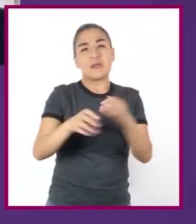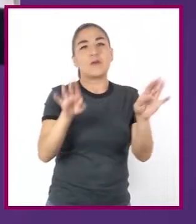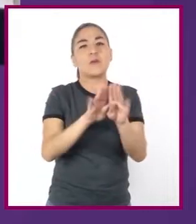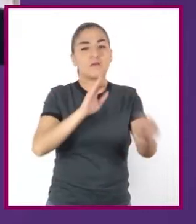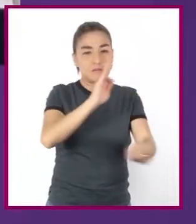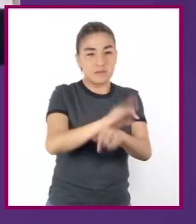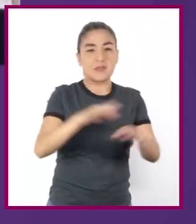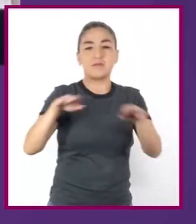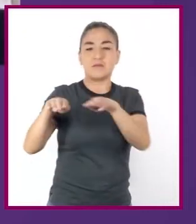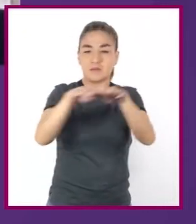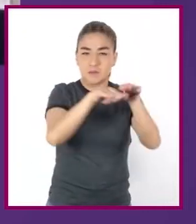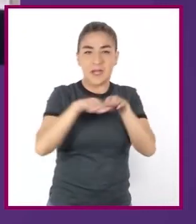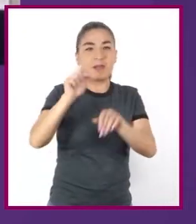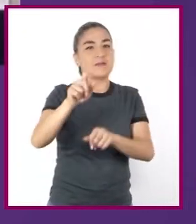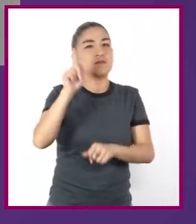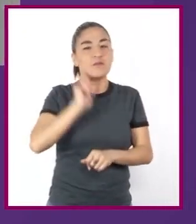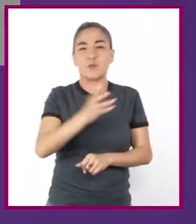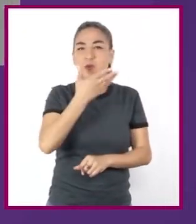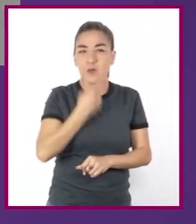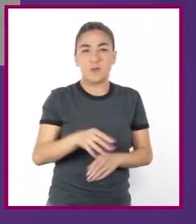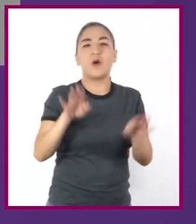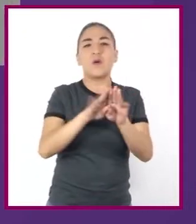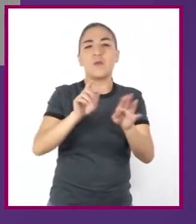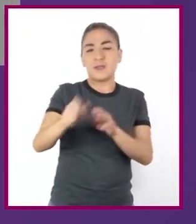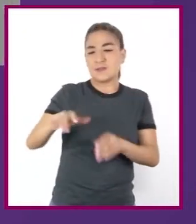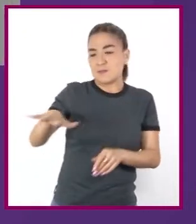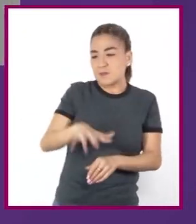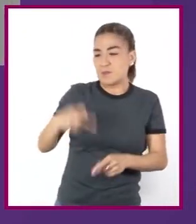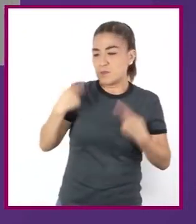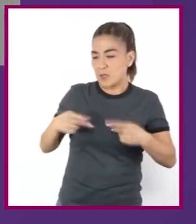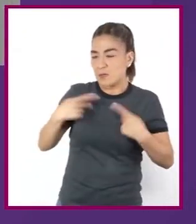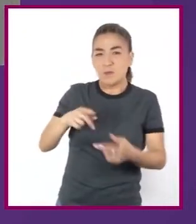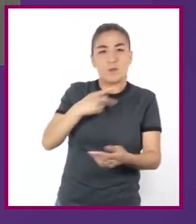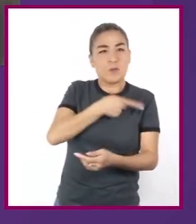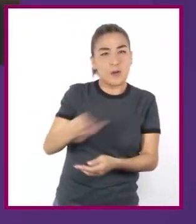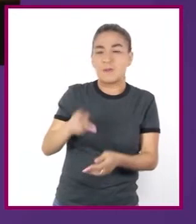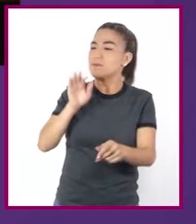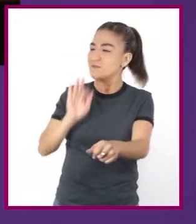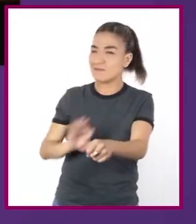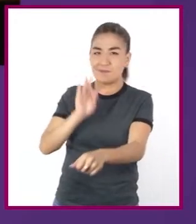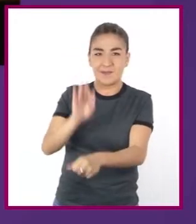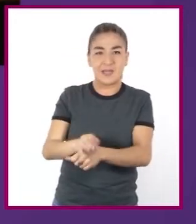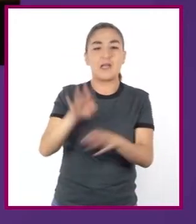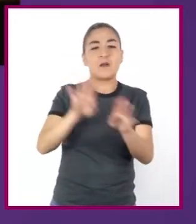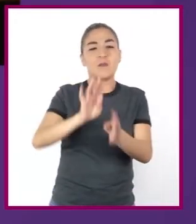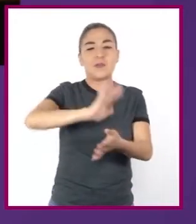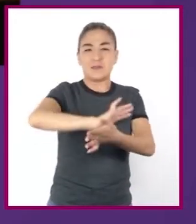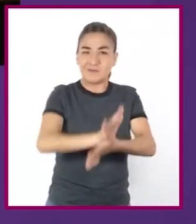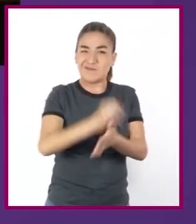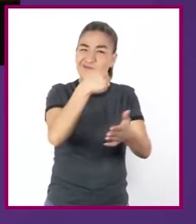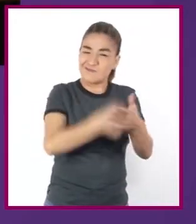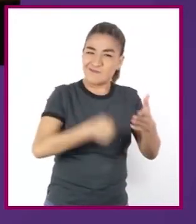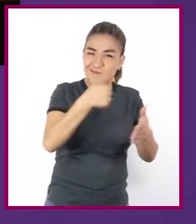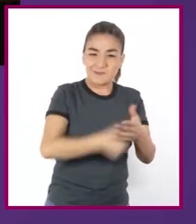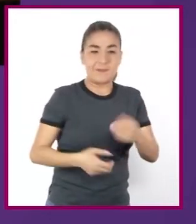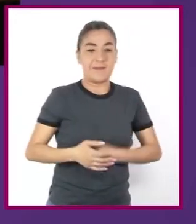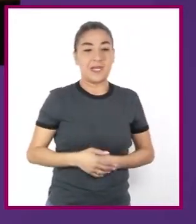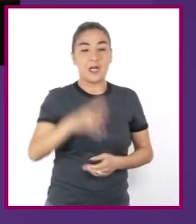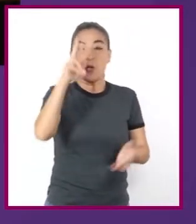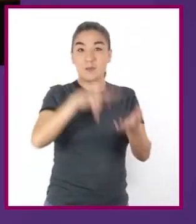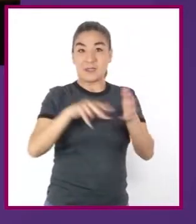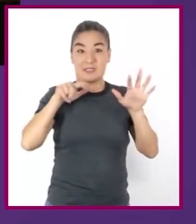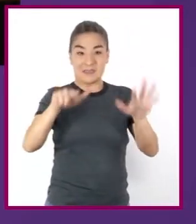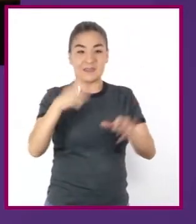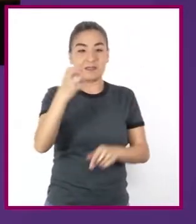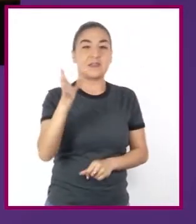género y los derechos de las minorías, y luchó contra la discriminación. En 2017, la Cámara de Diputados aprobó